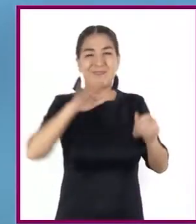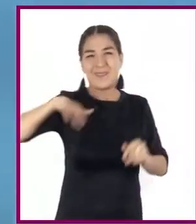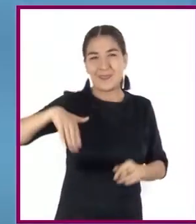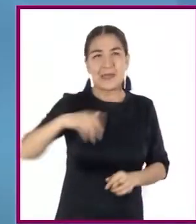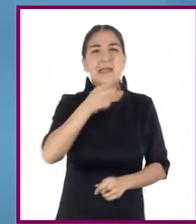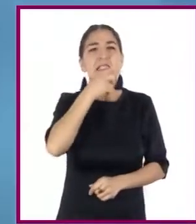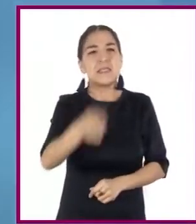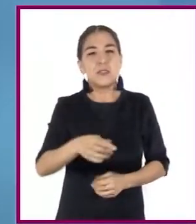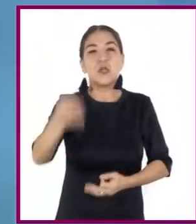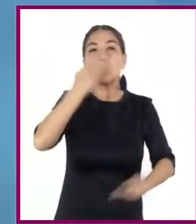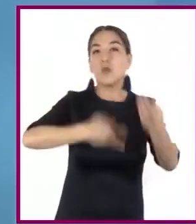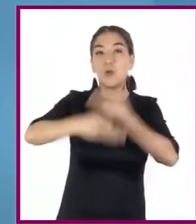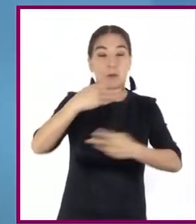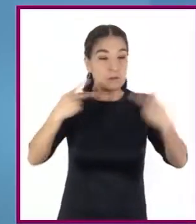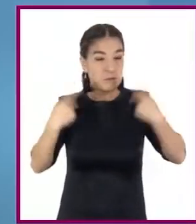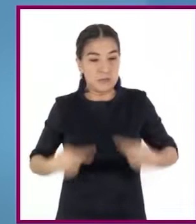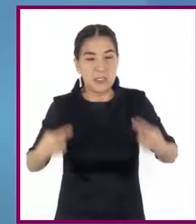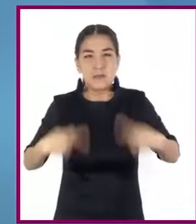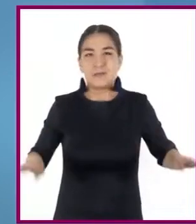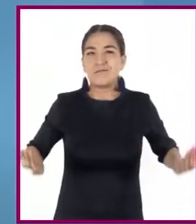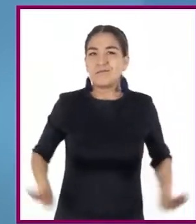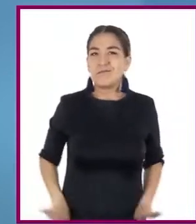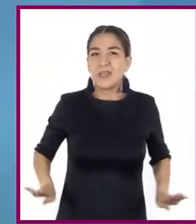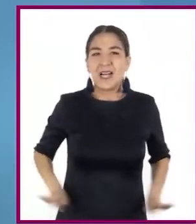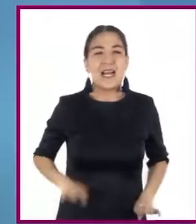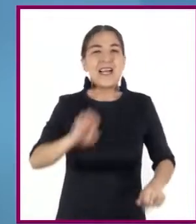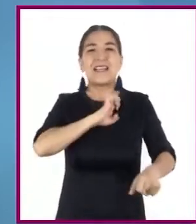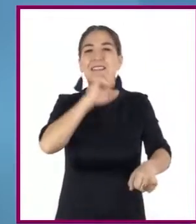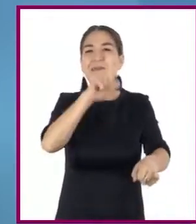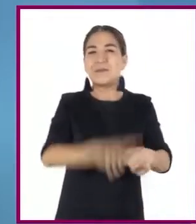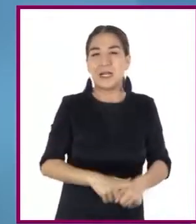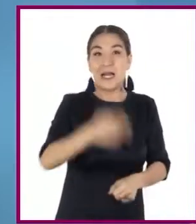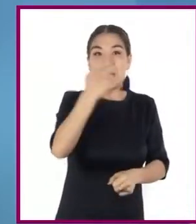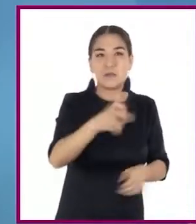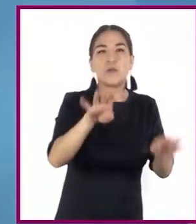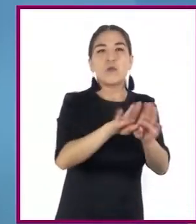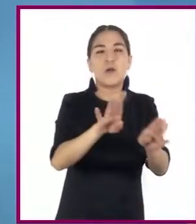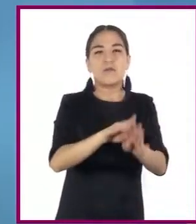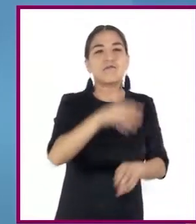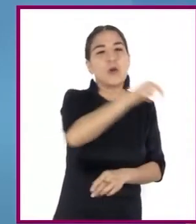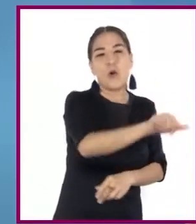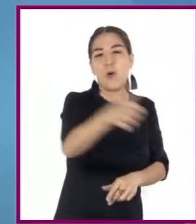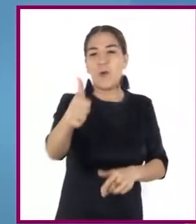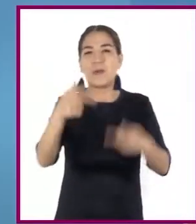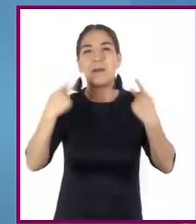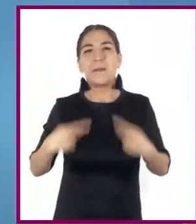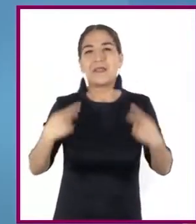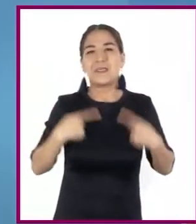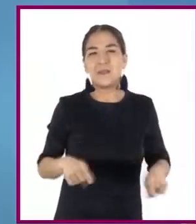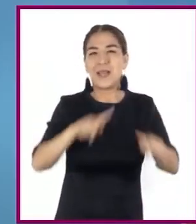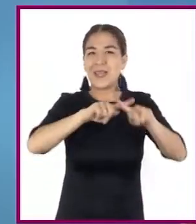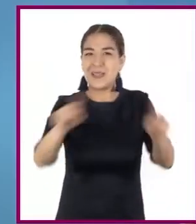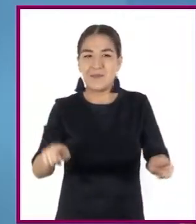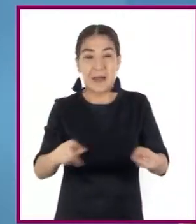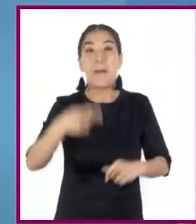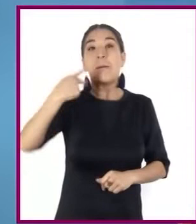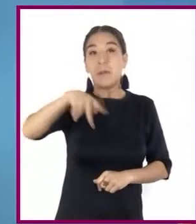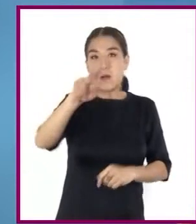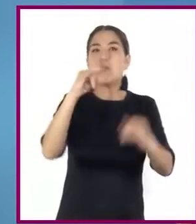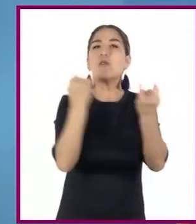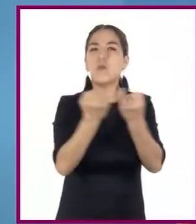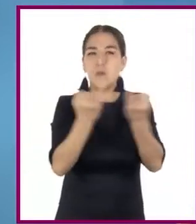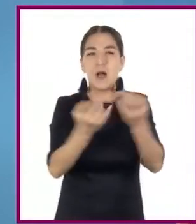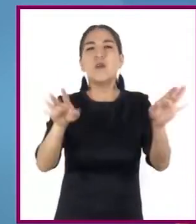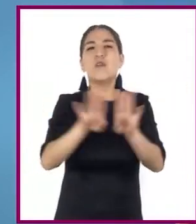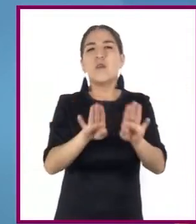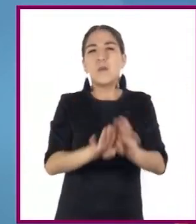tenemos características específicas que nos distinguen del resto de los demás. Pero también hay rasgos que